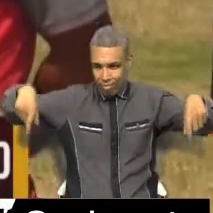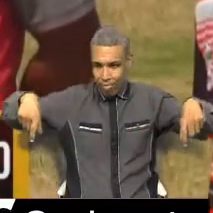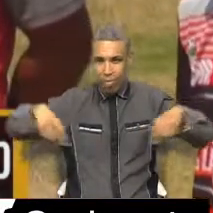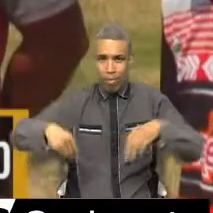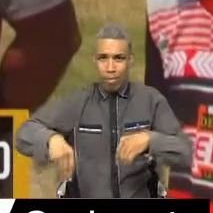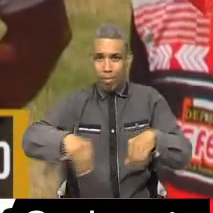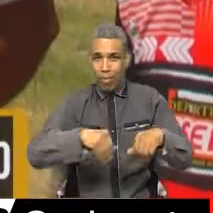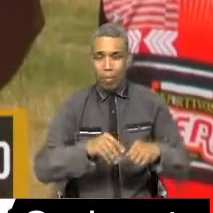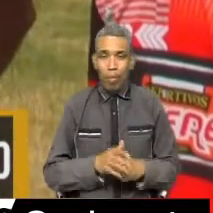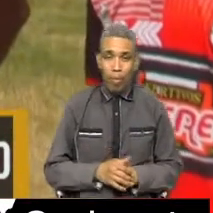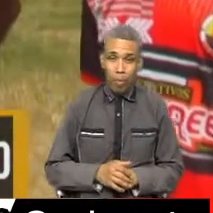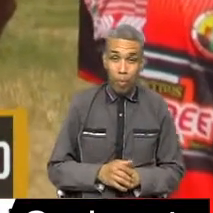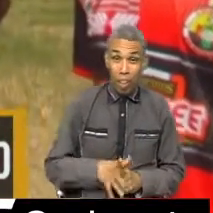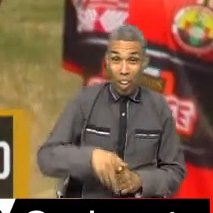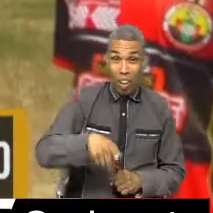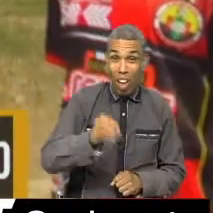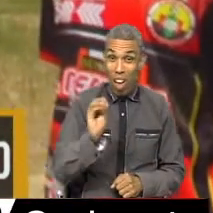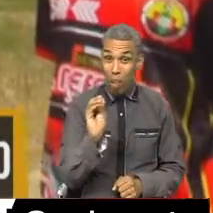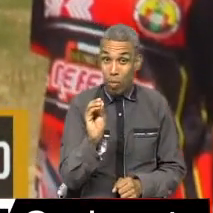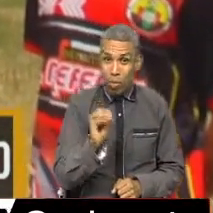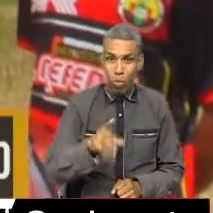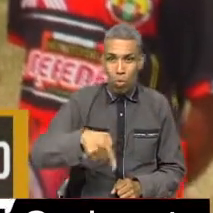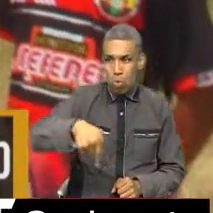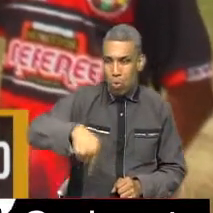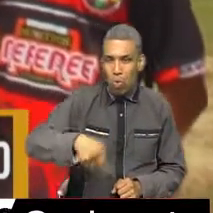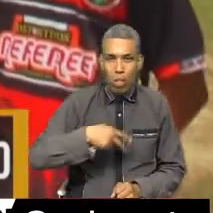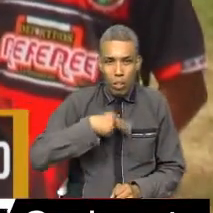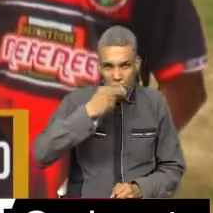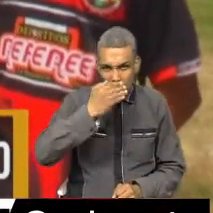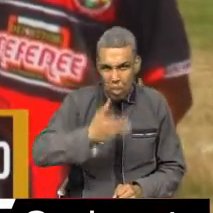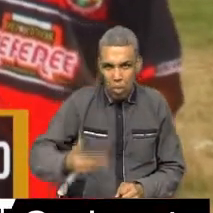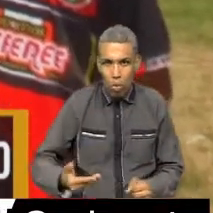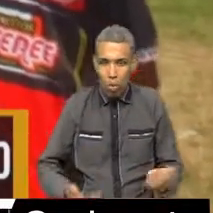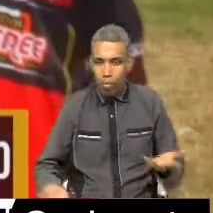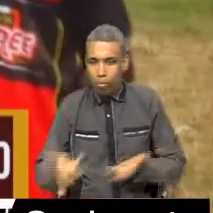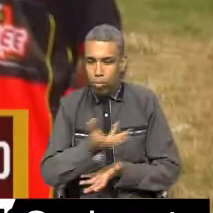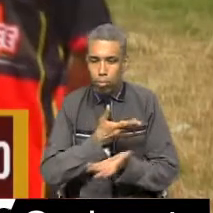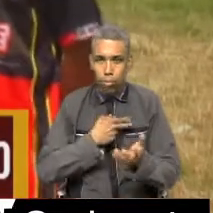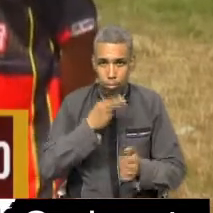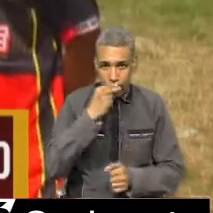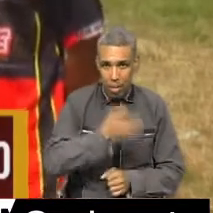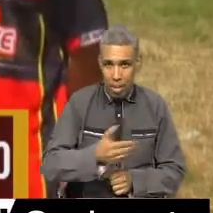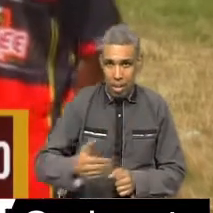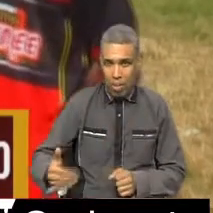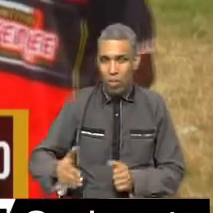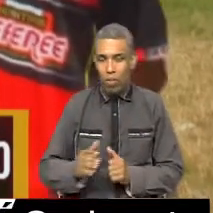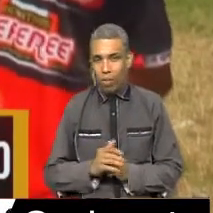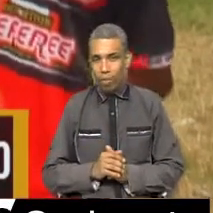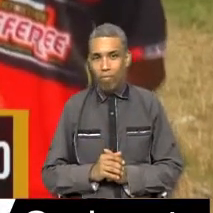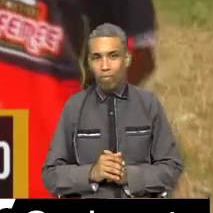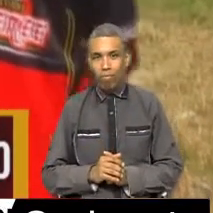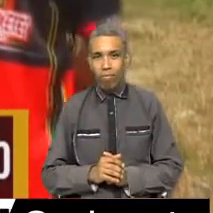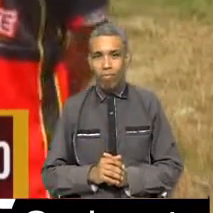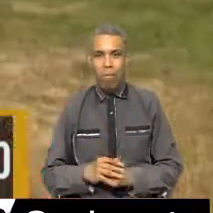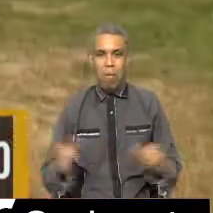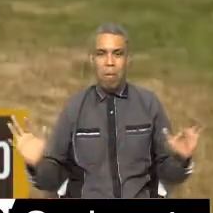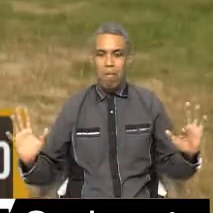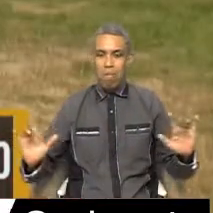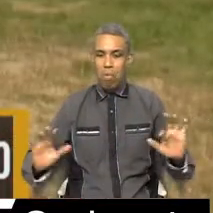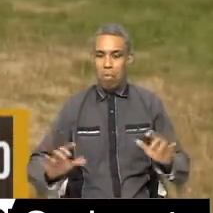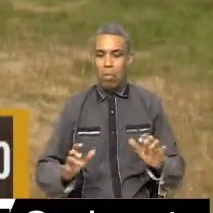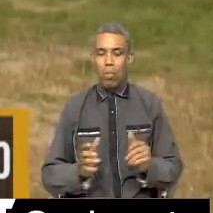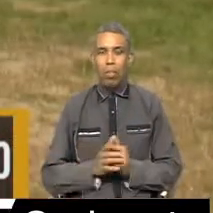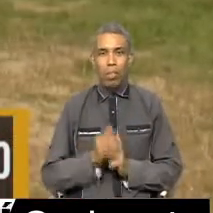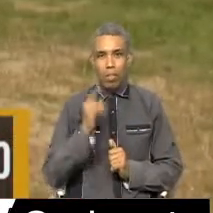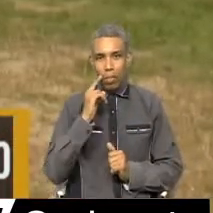se está realizando una actividad muy linda y es el compartir deportivo que realizan dos instituciones deportivas de la ciudad. Les hablamos de Unión Barranca